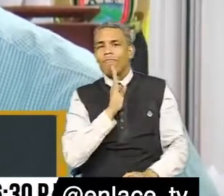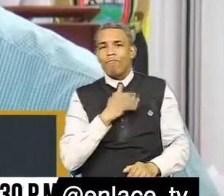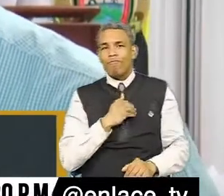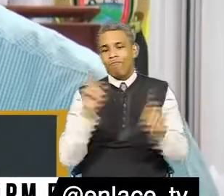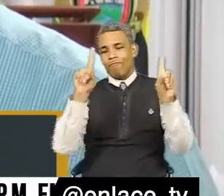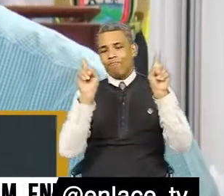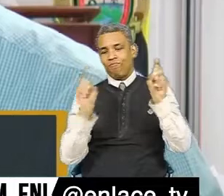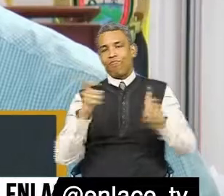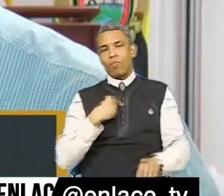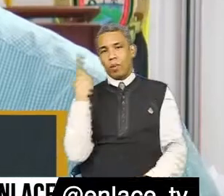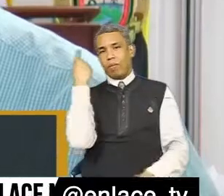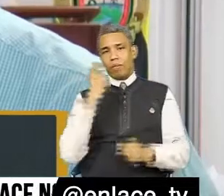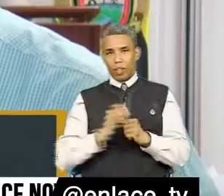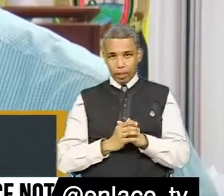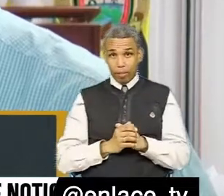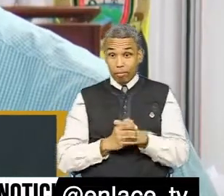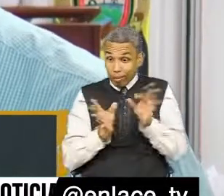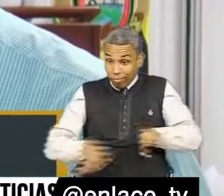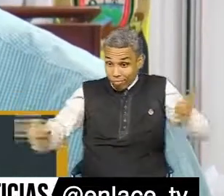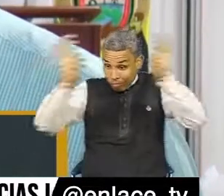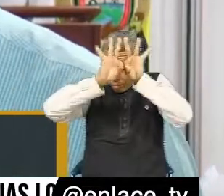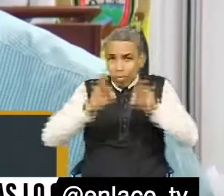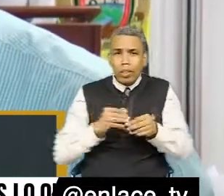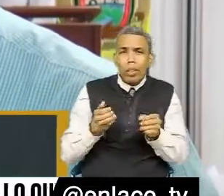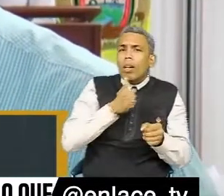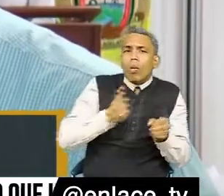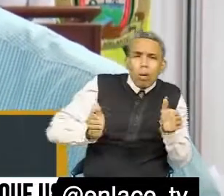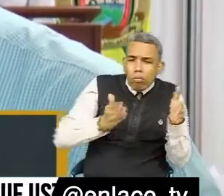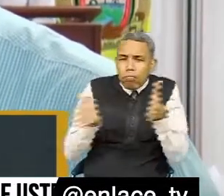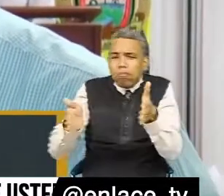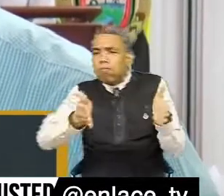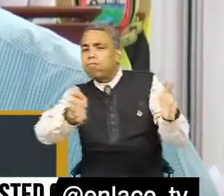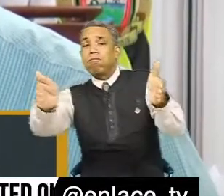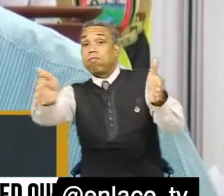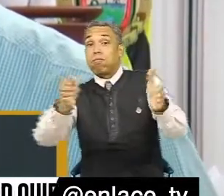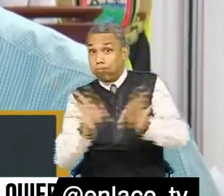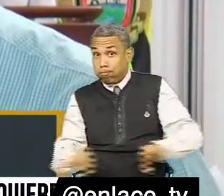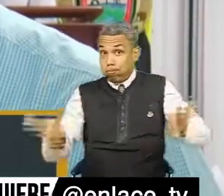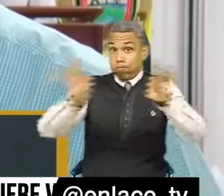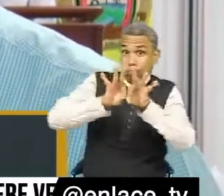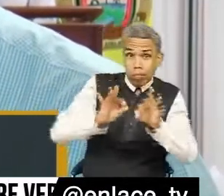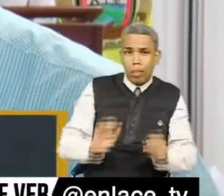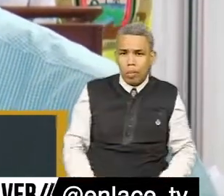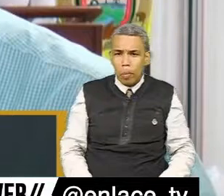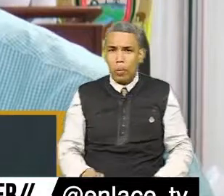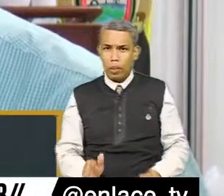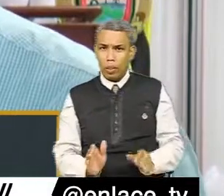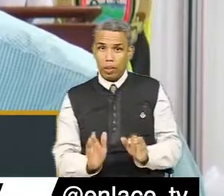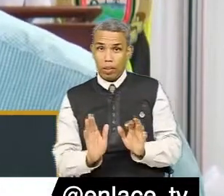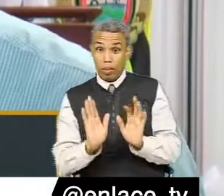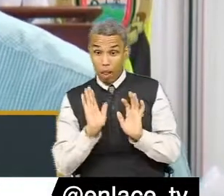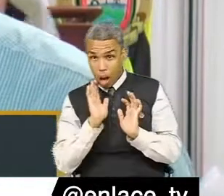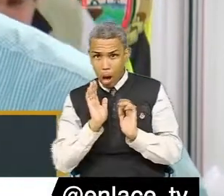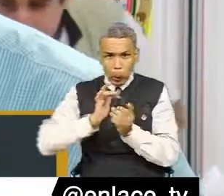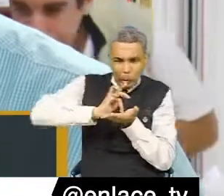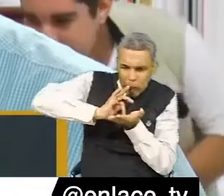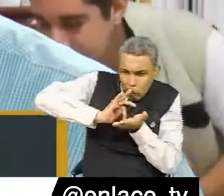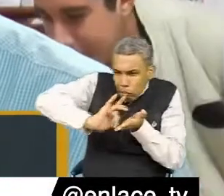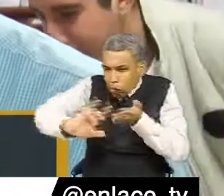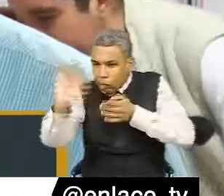para la ciudad la recuperación del río era muy importante para que el proyecto de impala y lo que va a arrancar